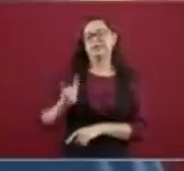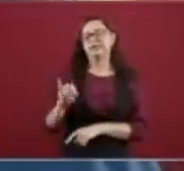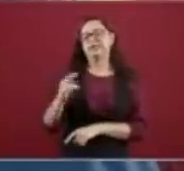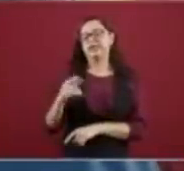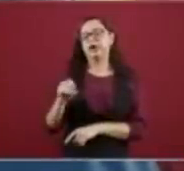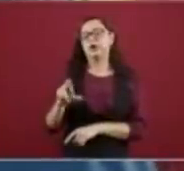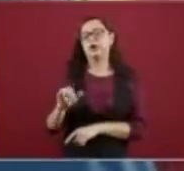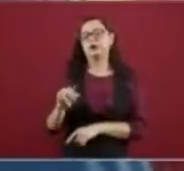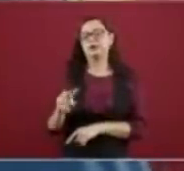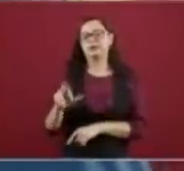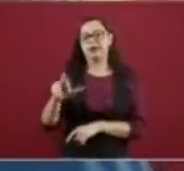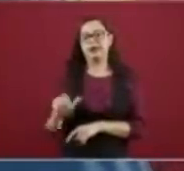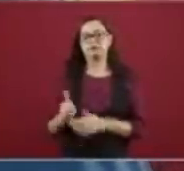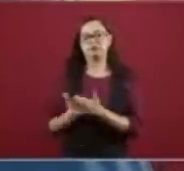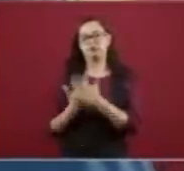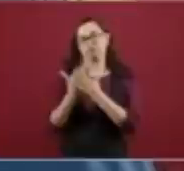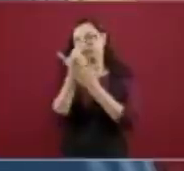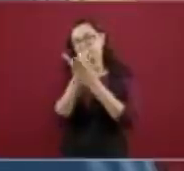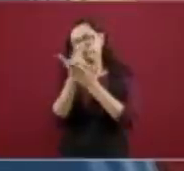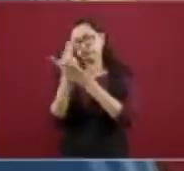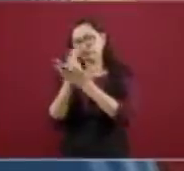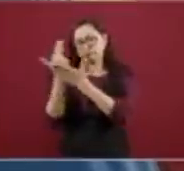murales submarinos